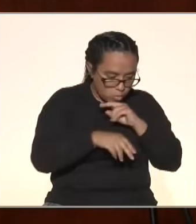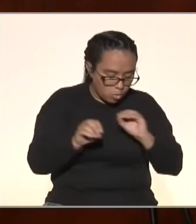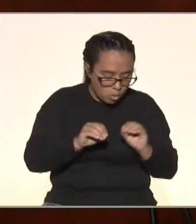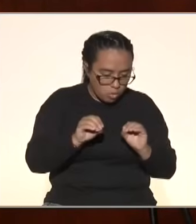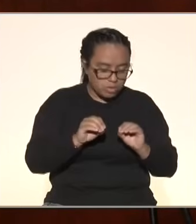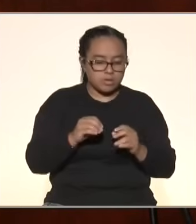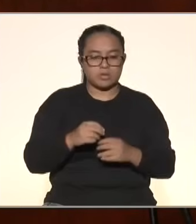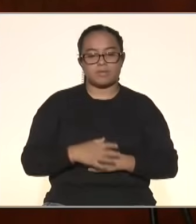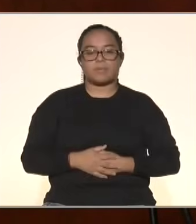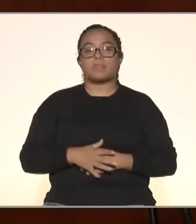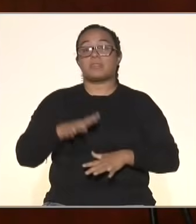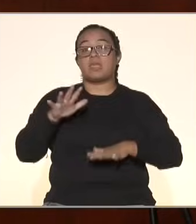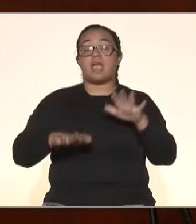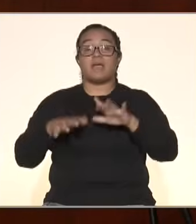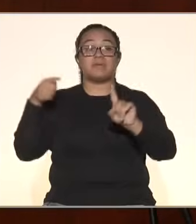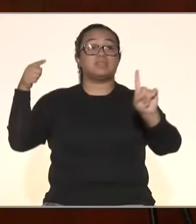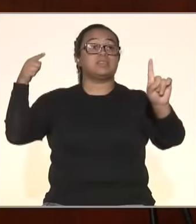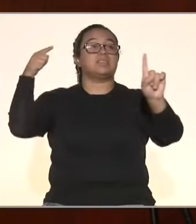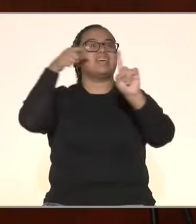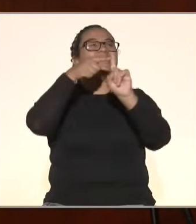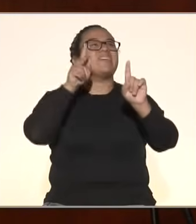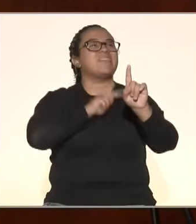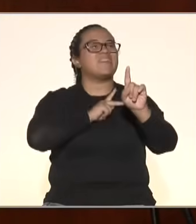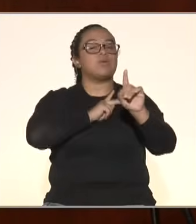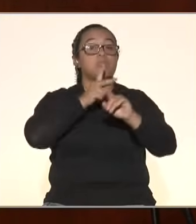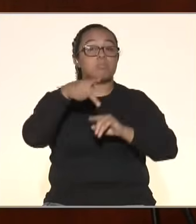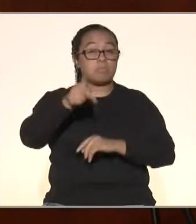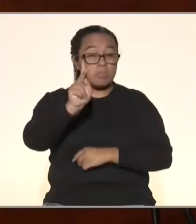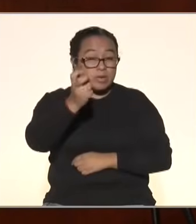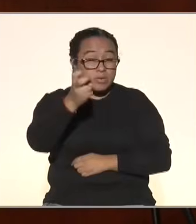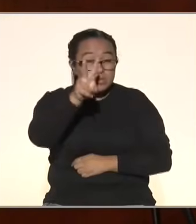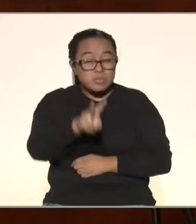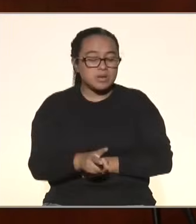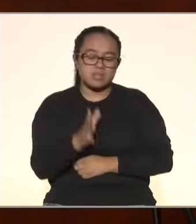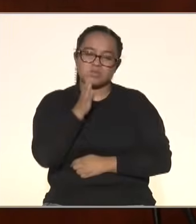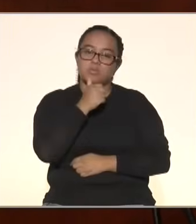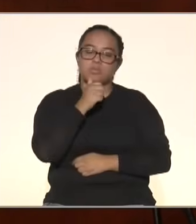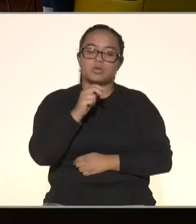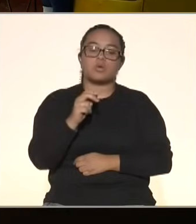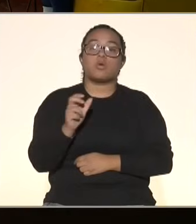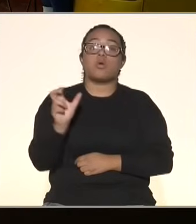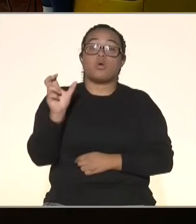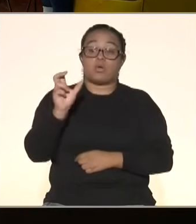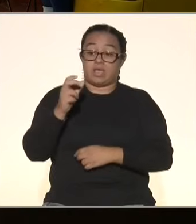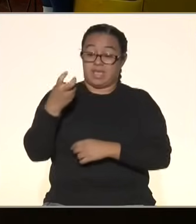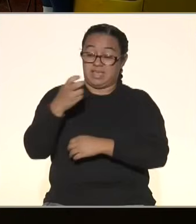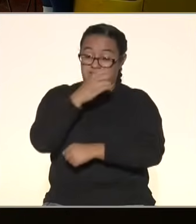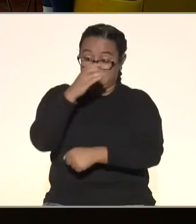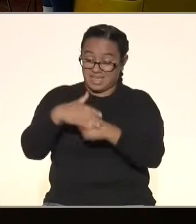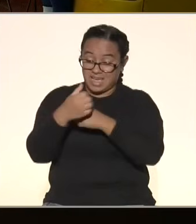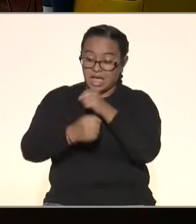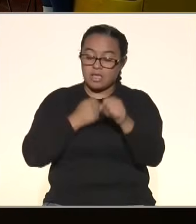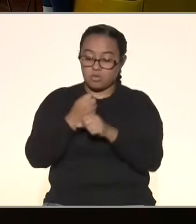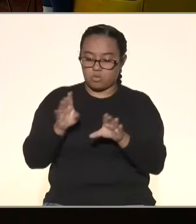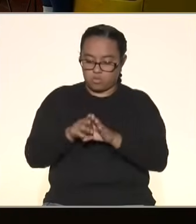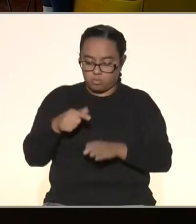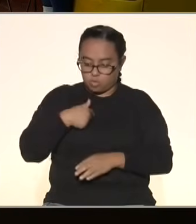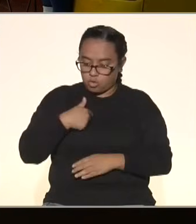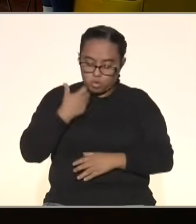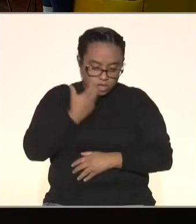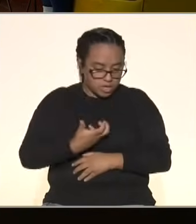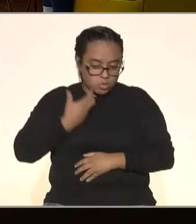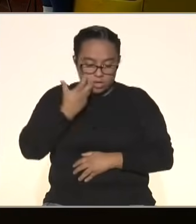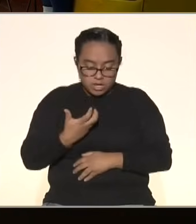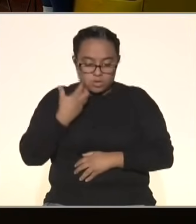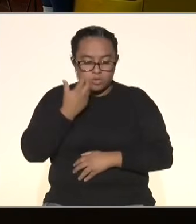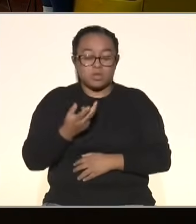hacemos propósitos bastante irreales, ¿no, Cintia? O sea, nos ponemos al final del año a exigirnos demasiado. ¿Tú qué opinas?